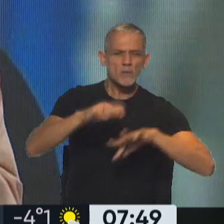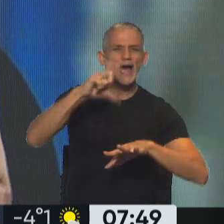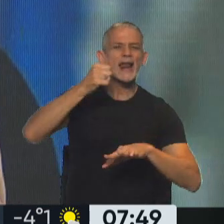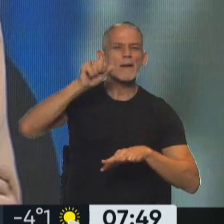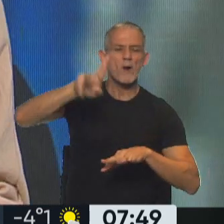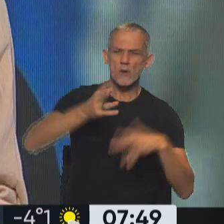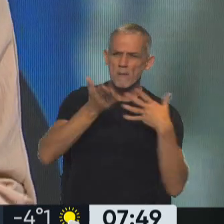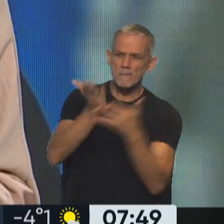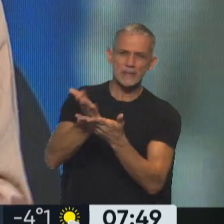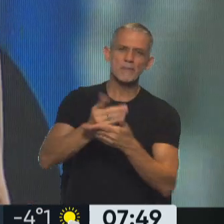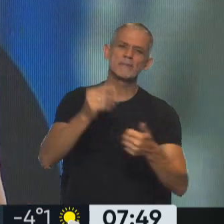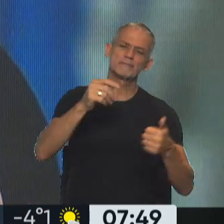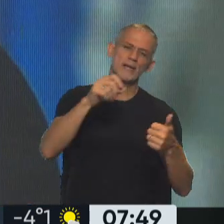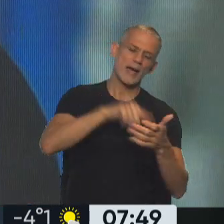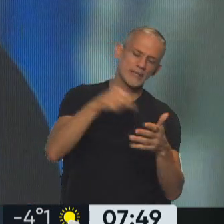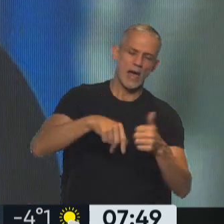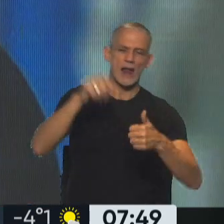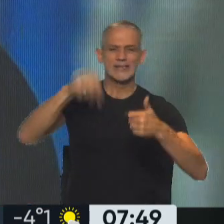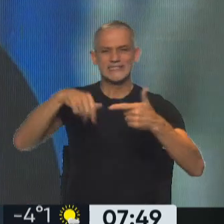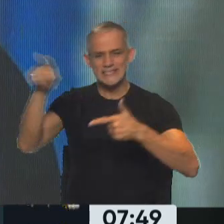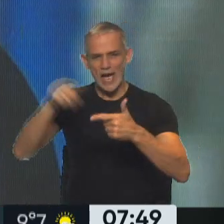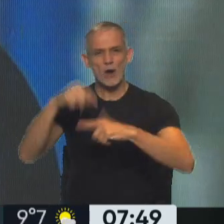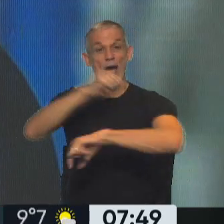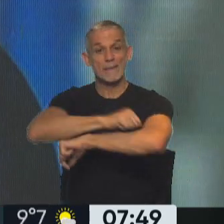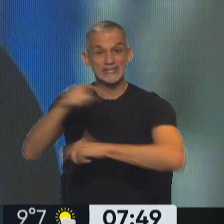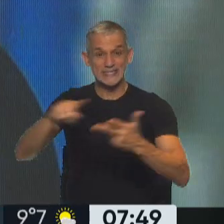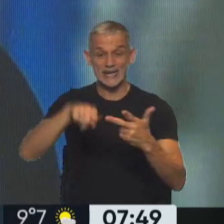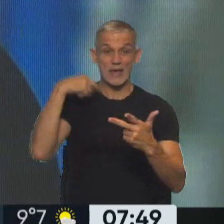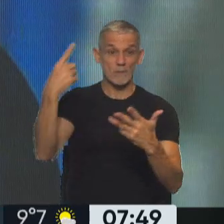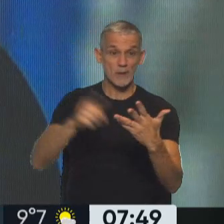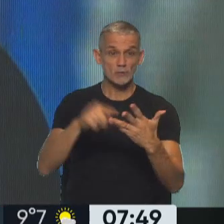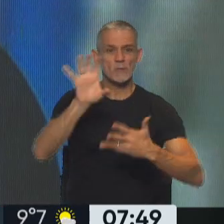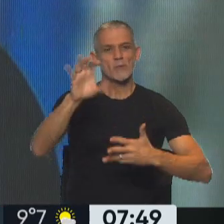uno en capital otro en Chaco otro en avellaneda y se espera que el próximo sea en la provincia de La Rioja